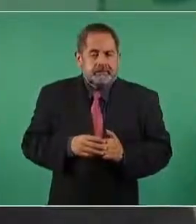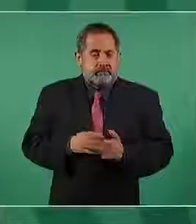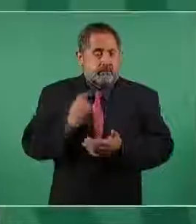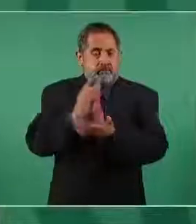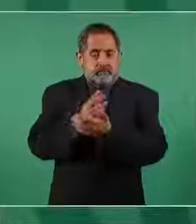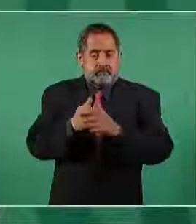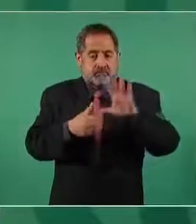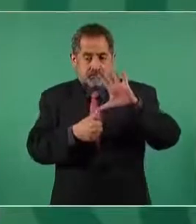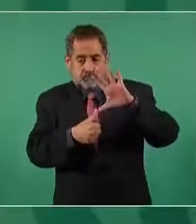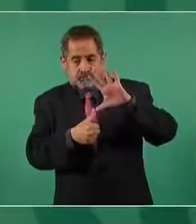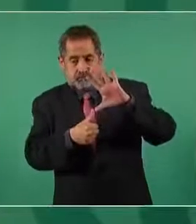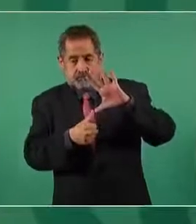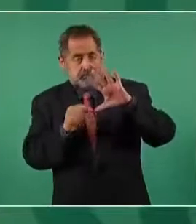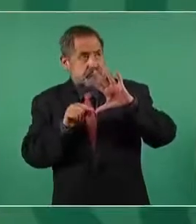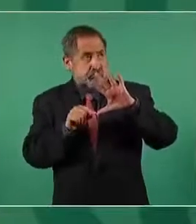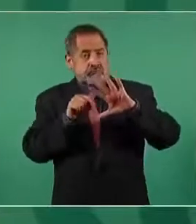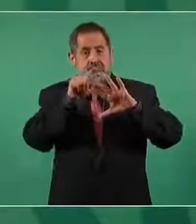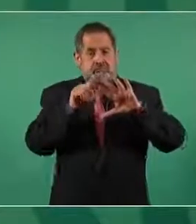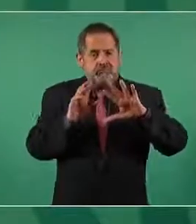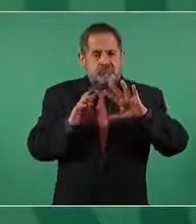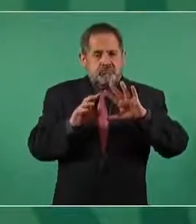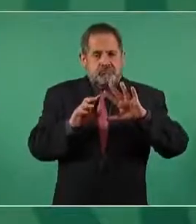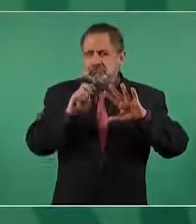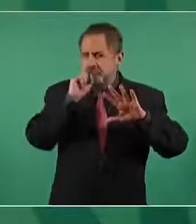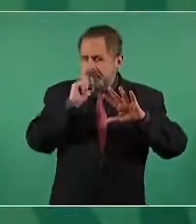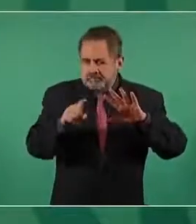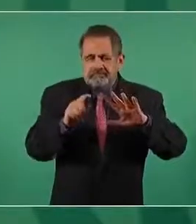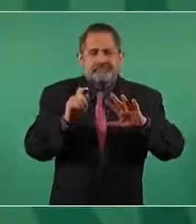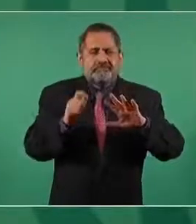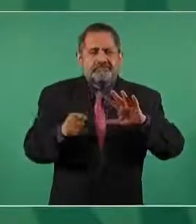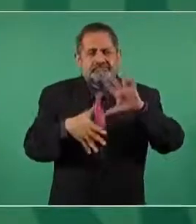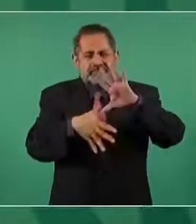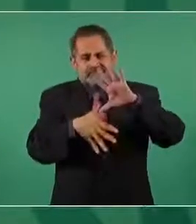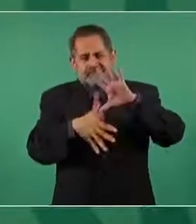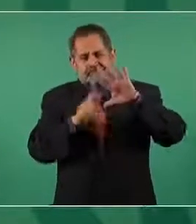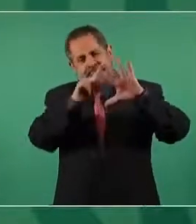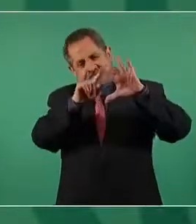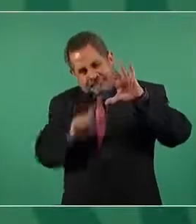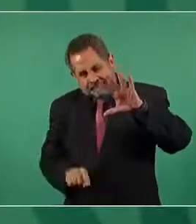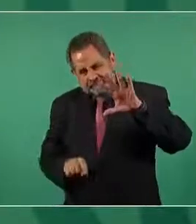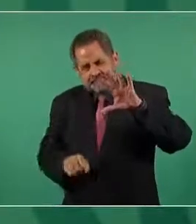América del Norte, es toda América,